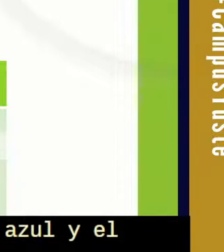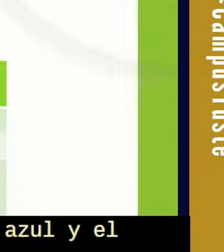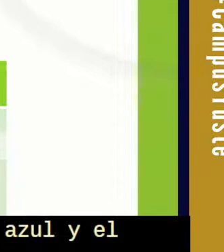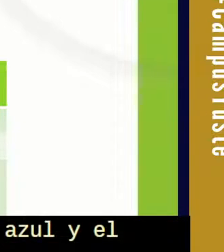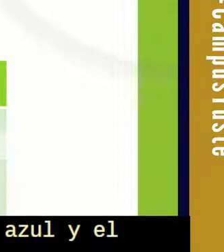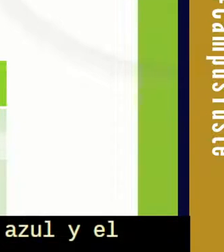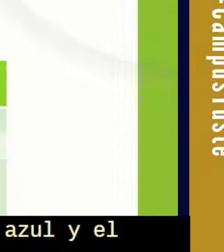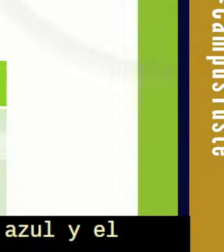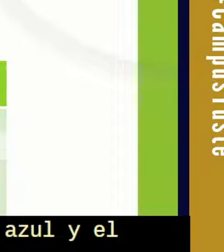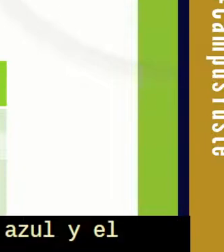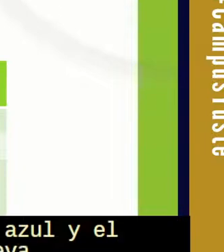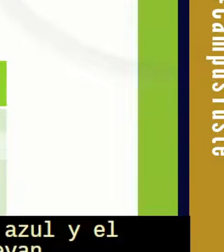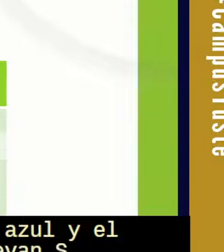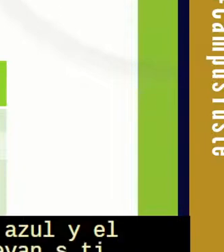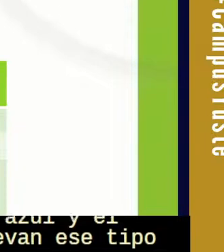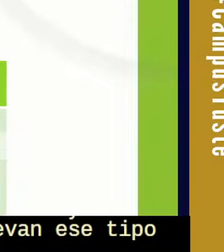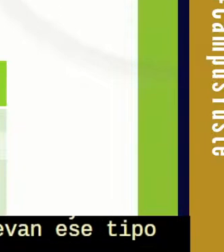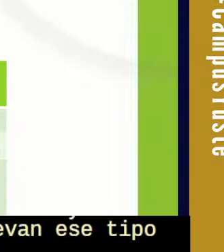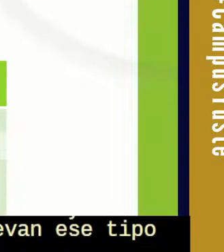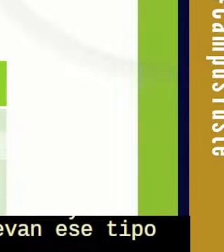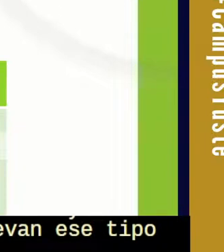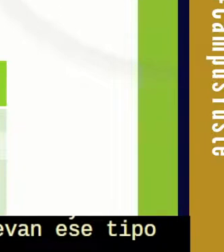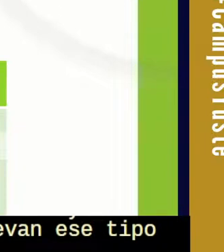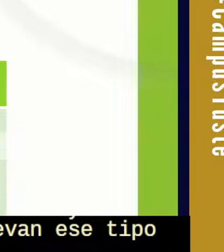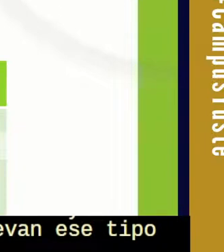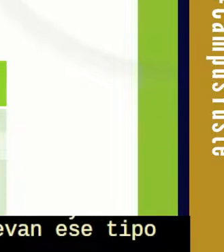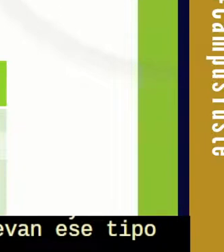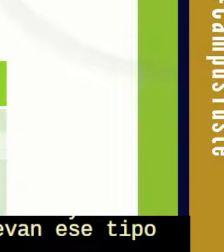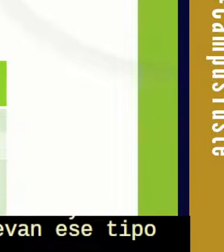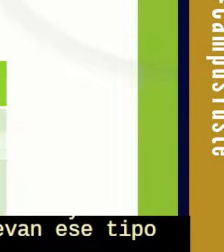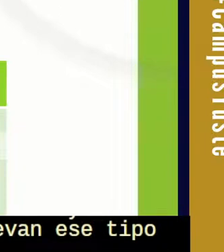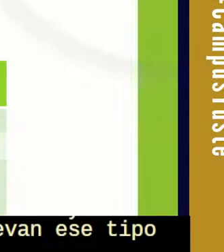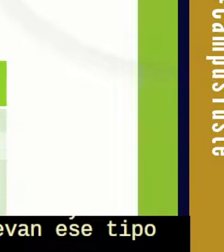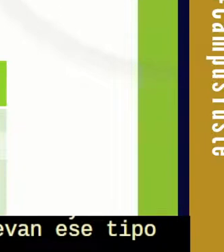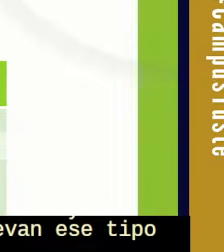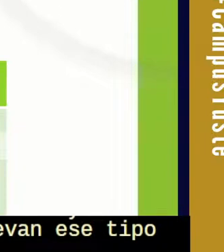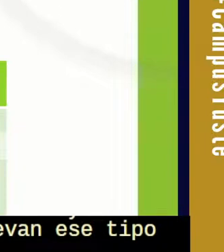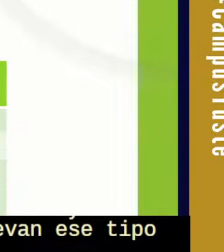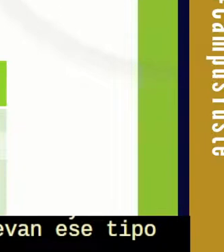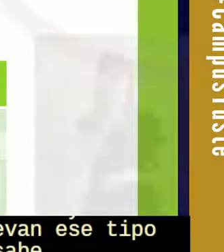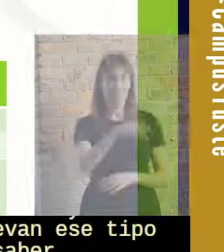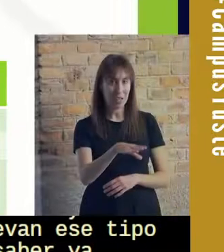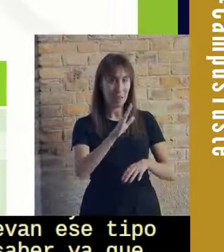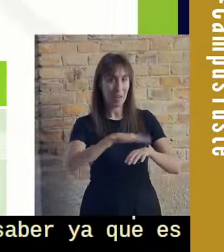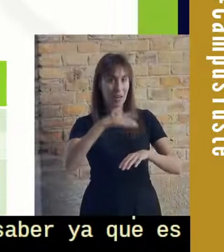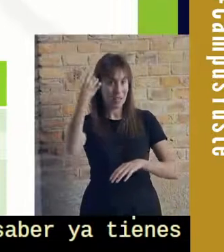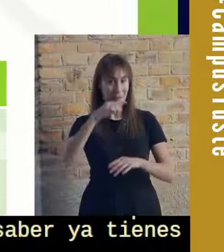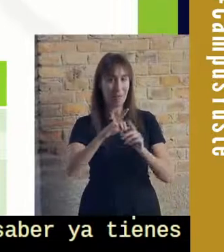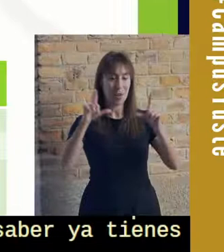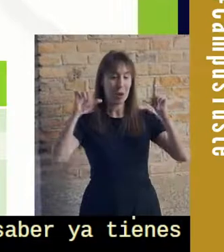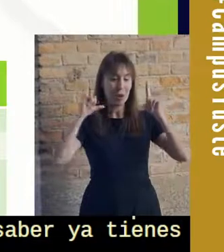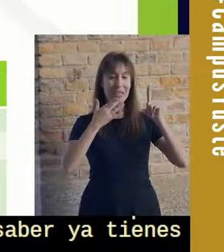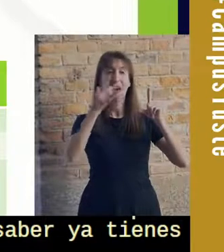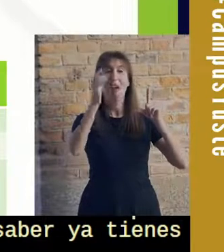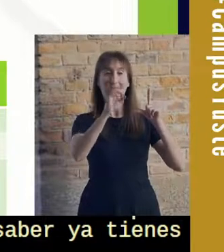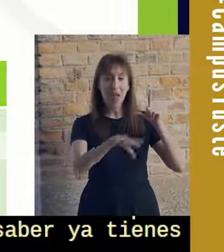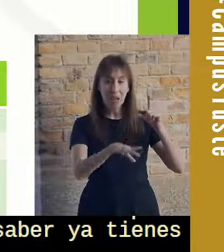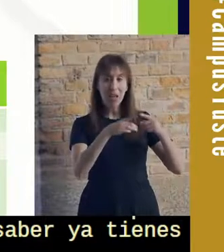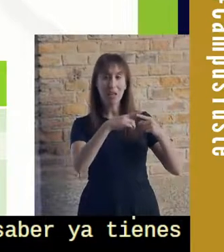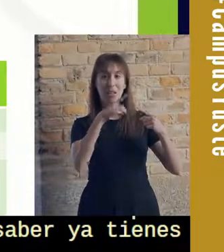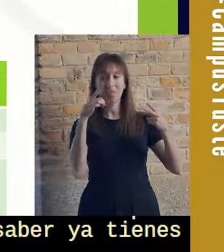protagonistas que llevan ese tipo de colores para Quién es aparte de saber ya Quién es el papel el papel